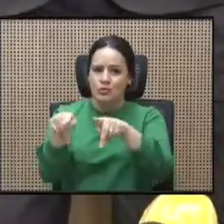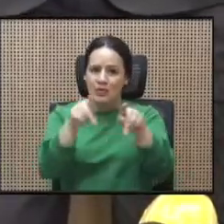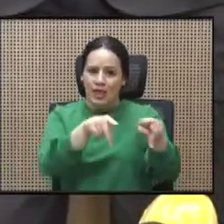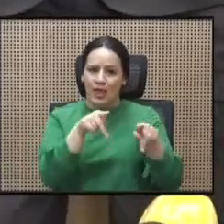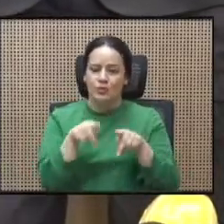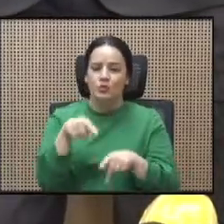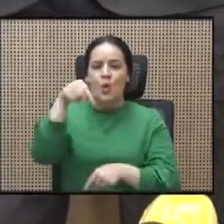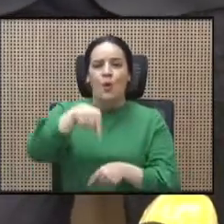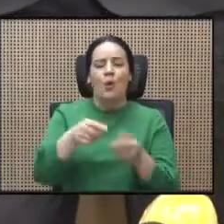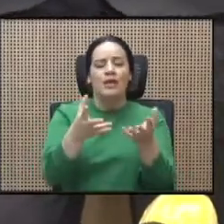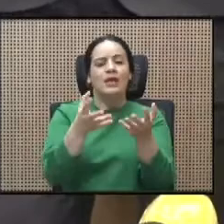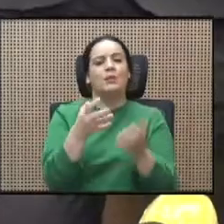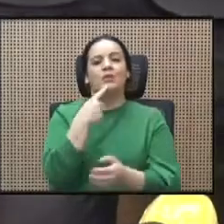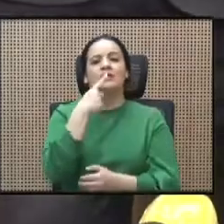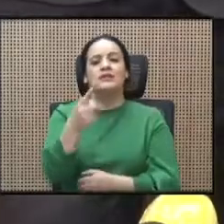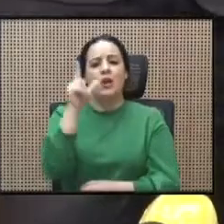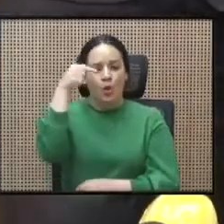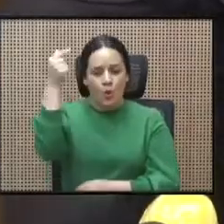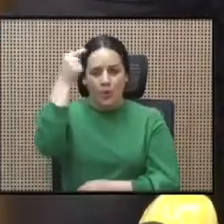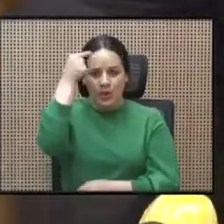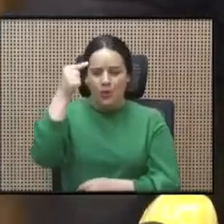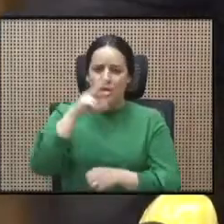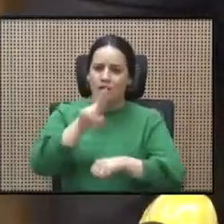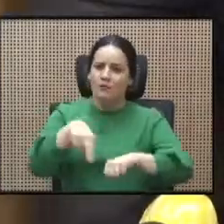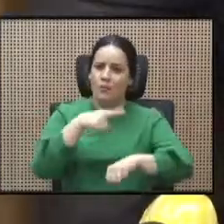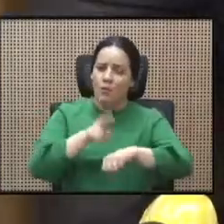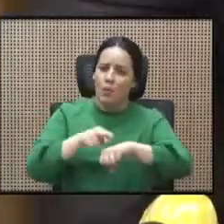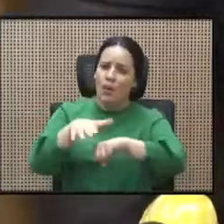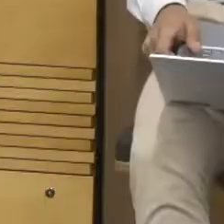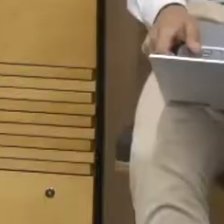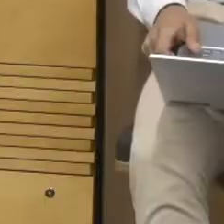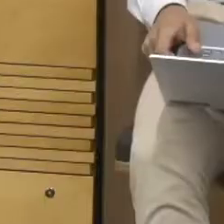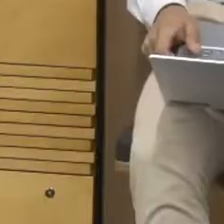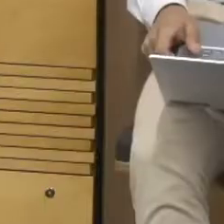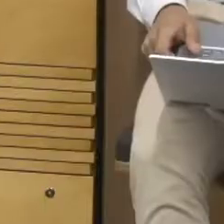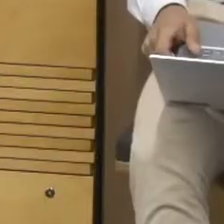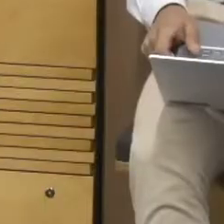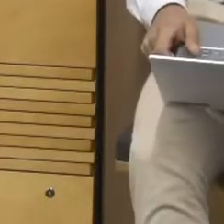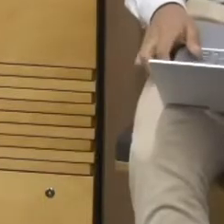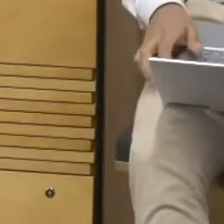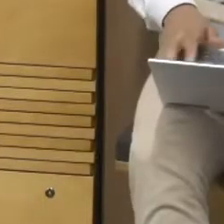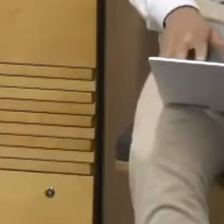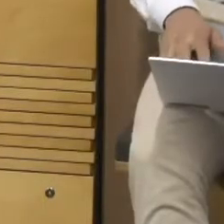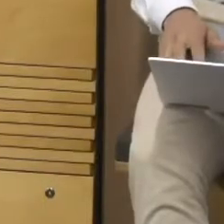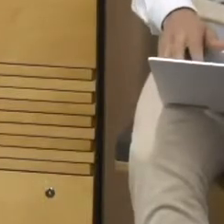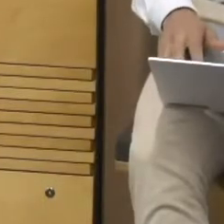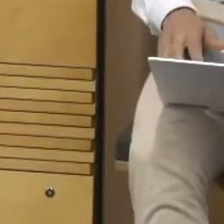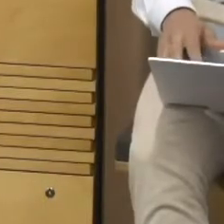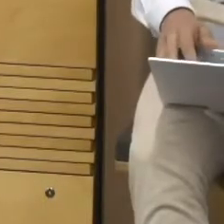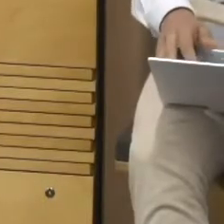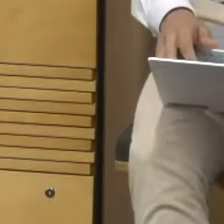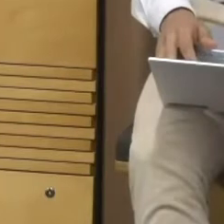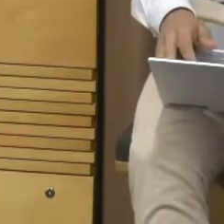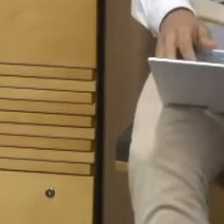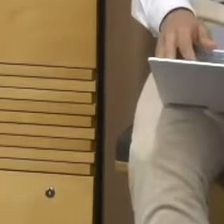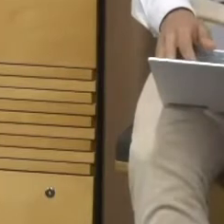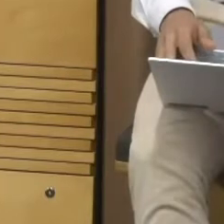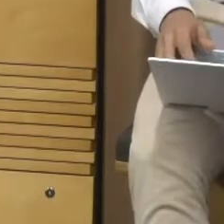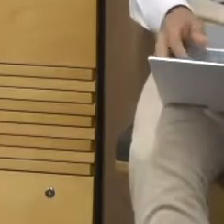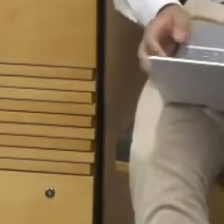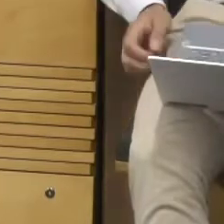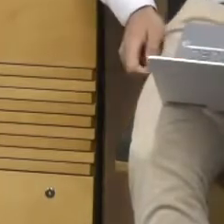democracia la economía y la imagen internacional de nuestro país se pretende agregar un nuevo inciso d al artículo